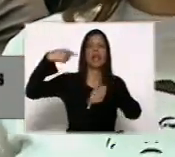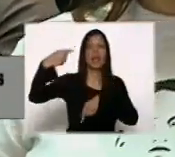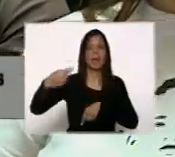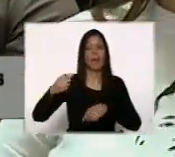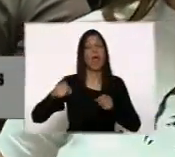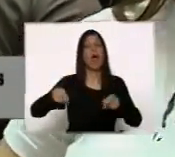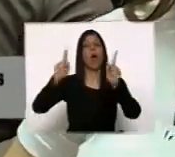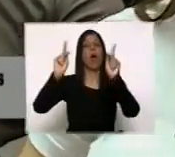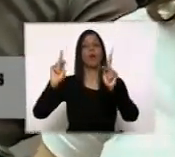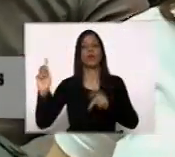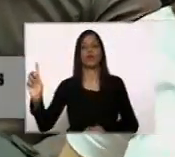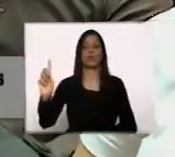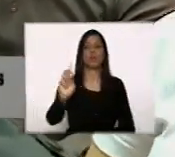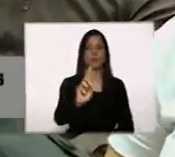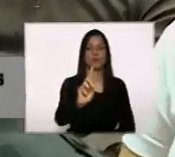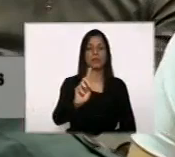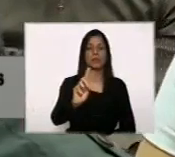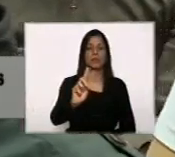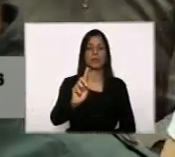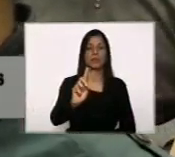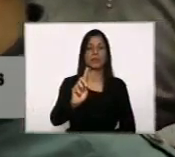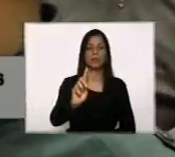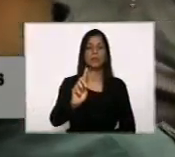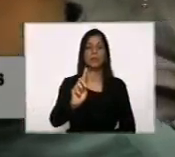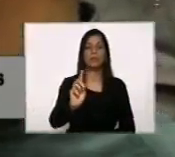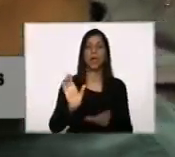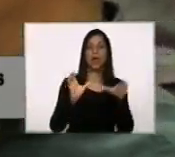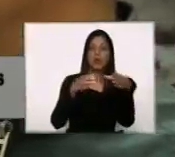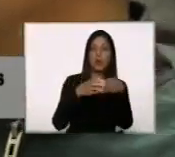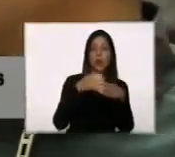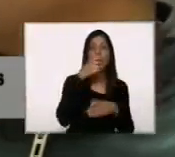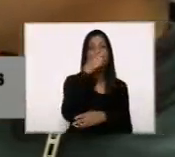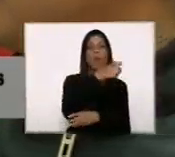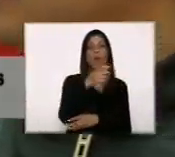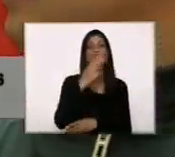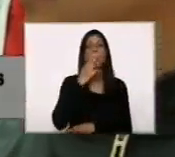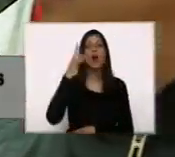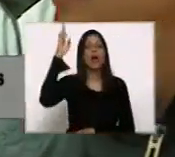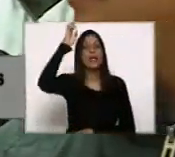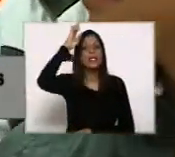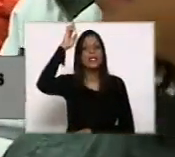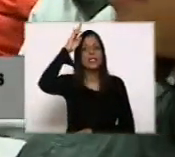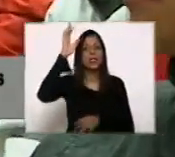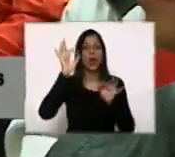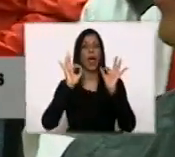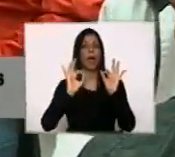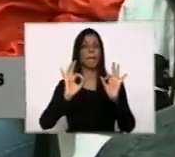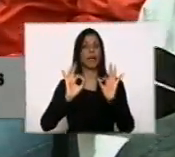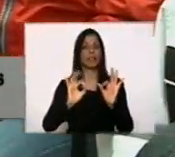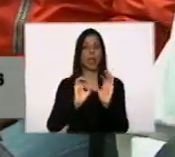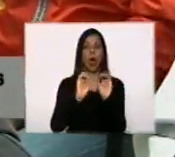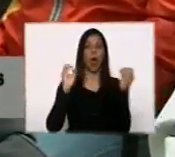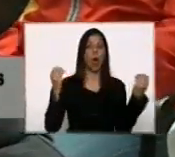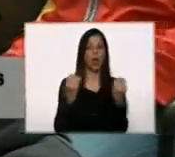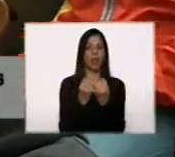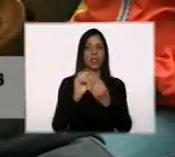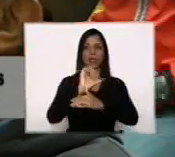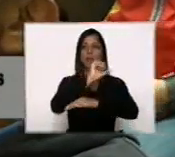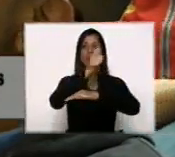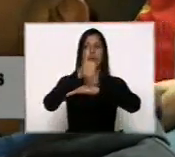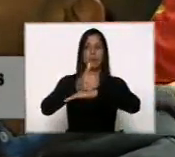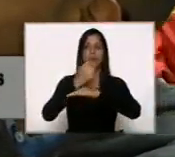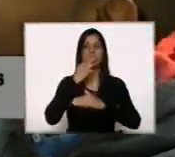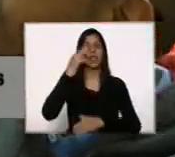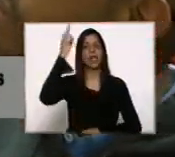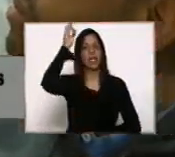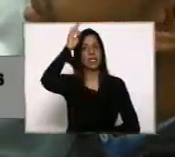oportunidades. Pero a nombre del sector de los pueblos indígenas, y en especial de nuestra Organización Nacional Indígena,